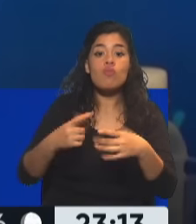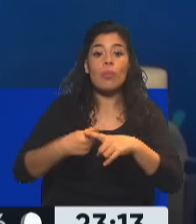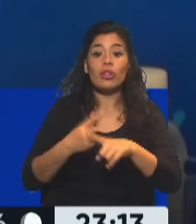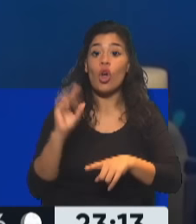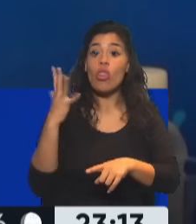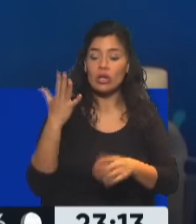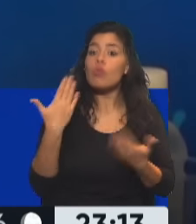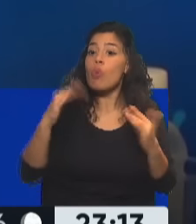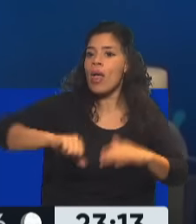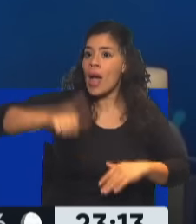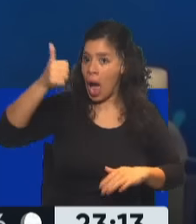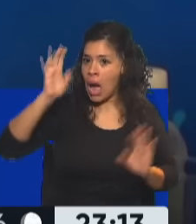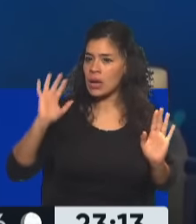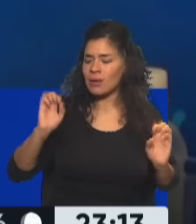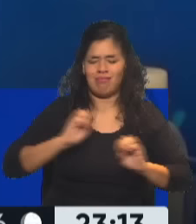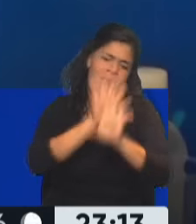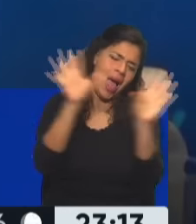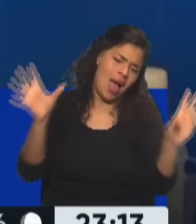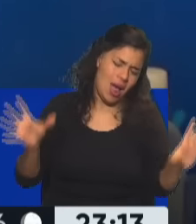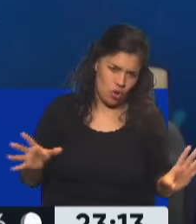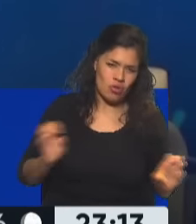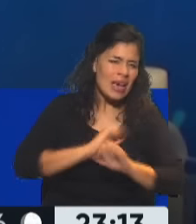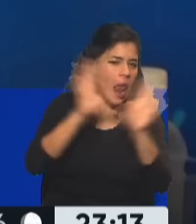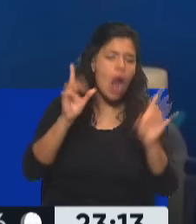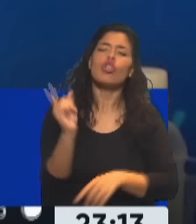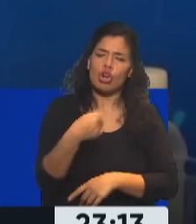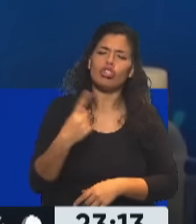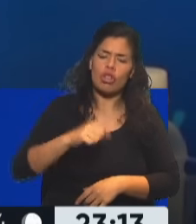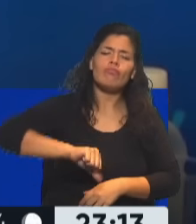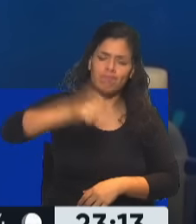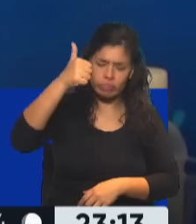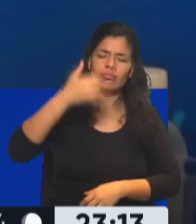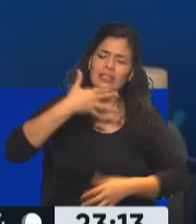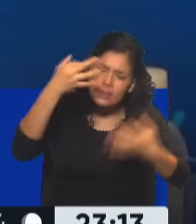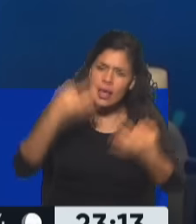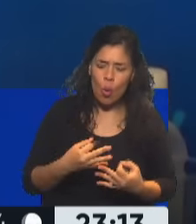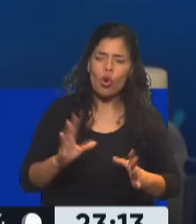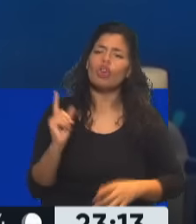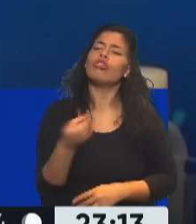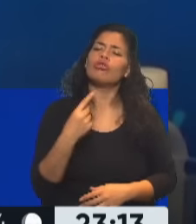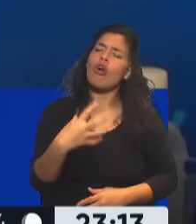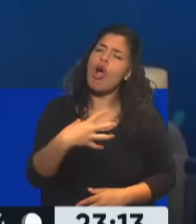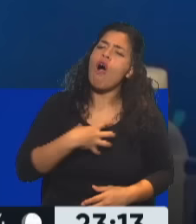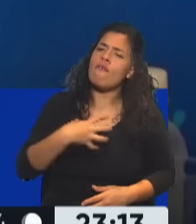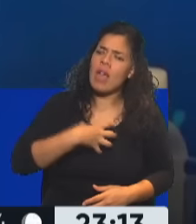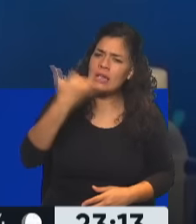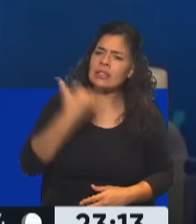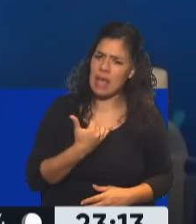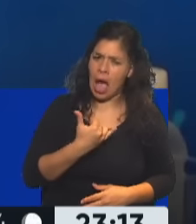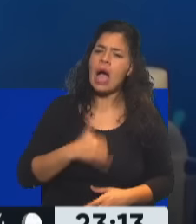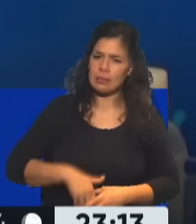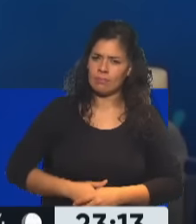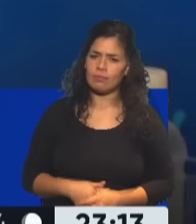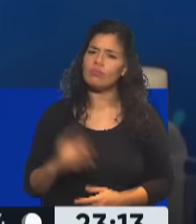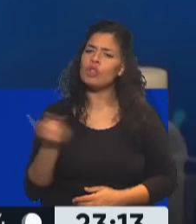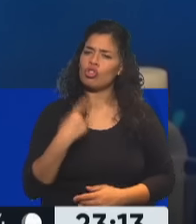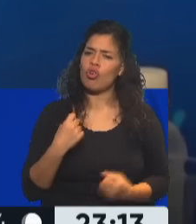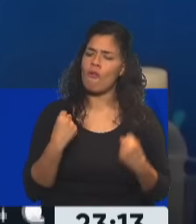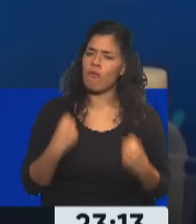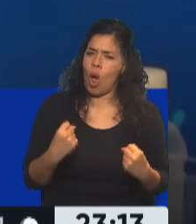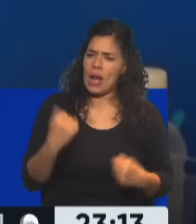claro que vamos a ganar y vamos a cobrar. Y confiamos en nuestra fuerza, que nuestra Fuerza